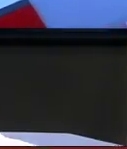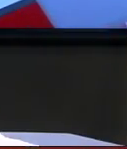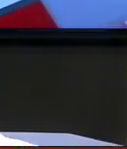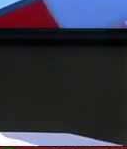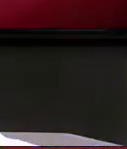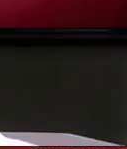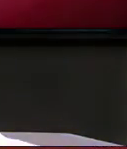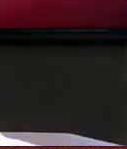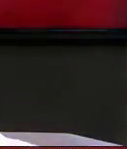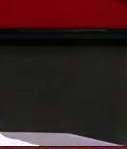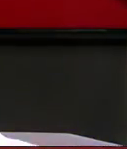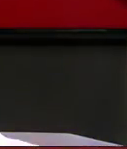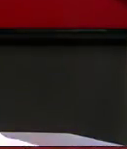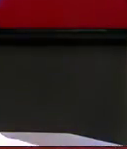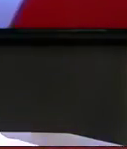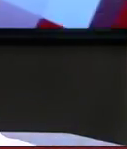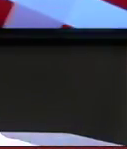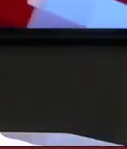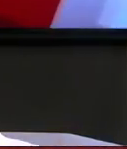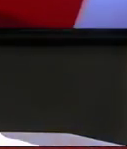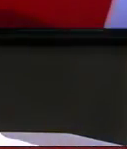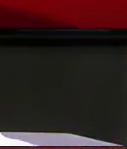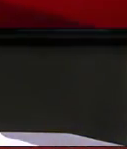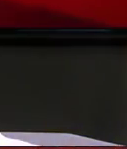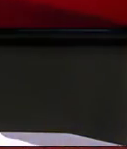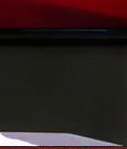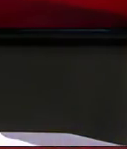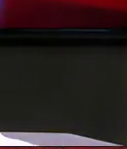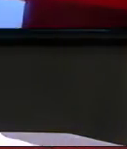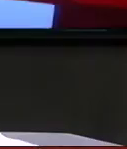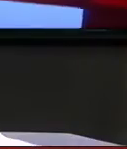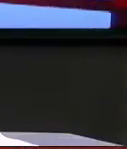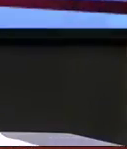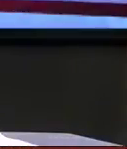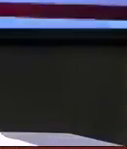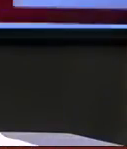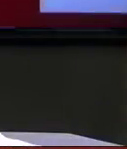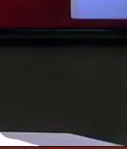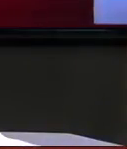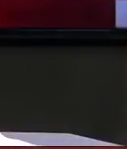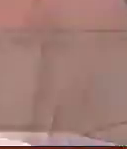la científica Tessy María López. Aquí le presentamos un adelanto de esta interesante charla.